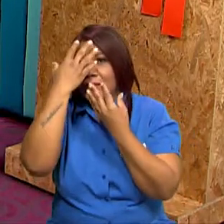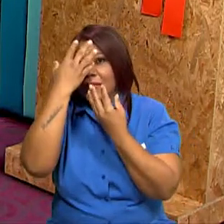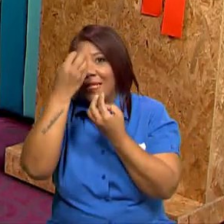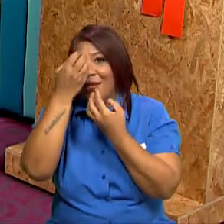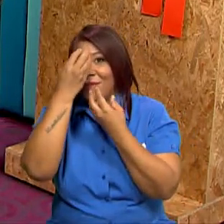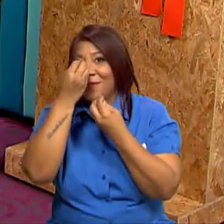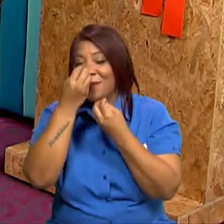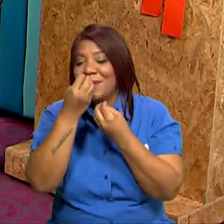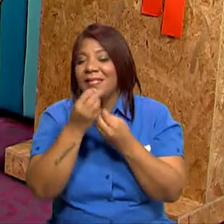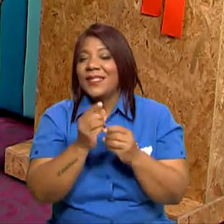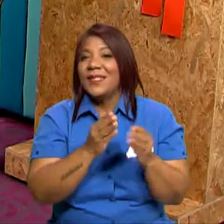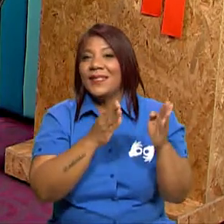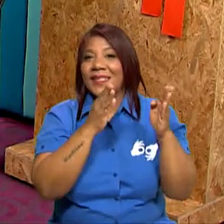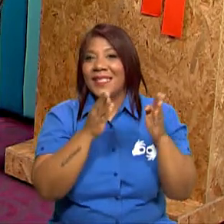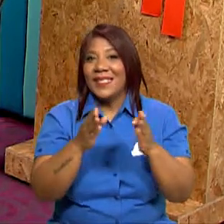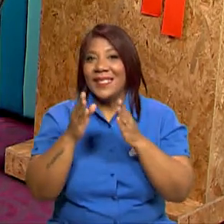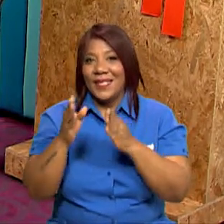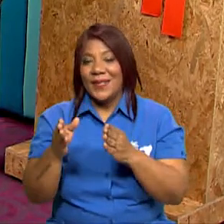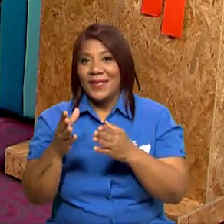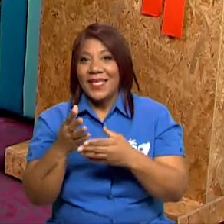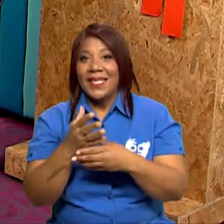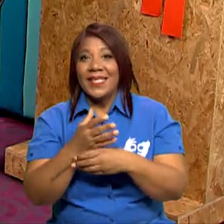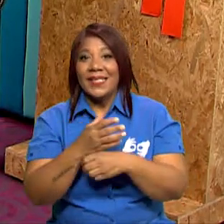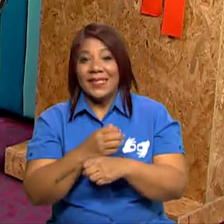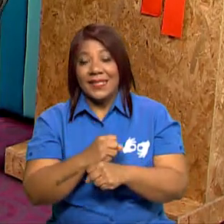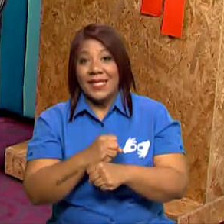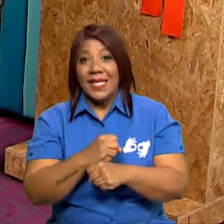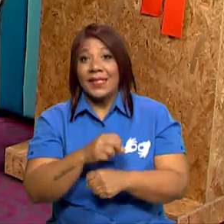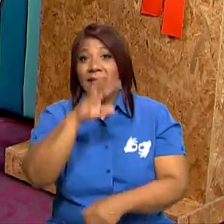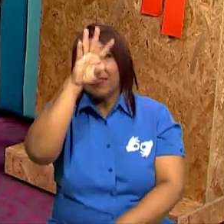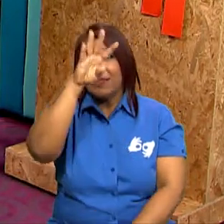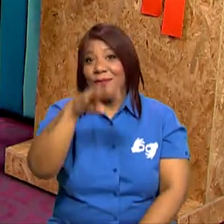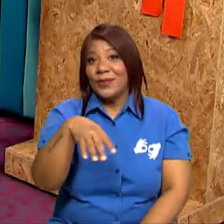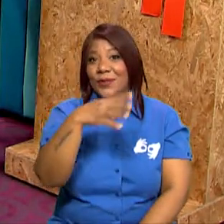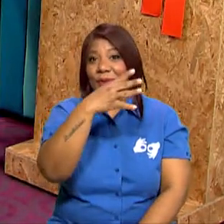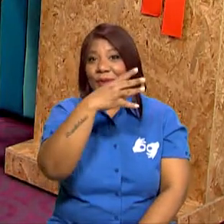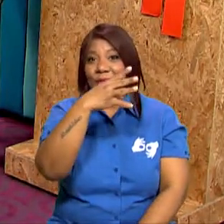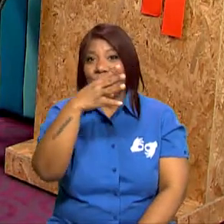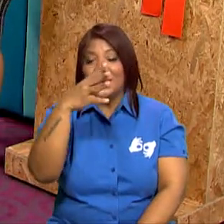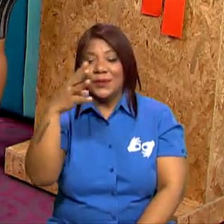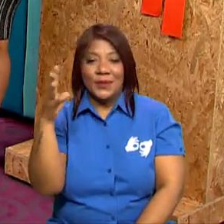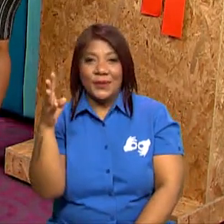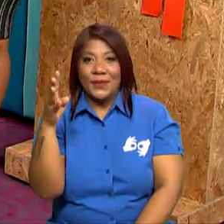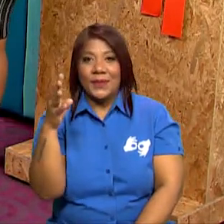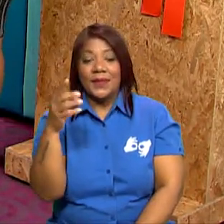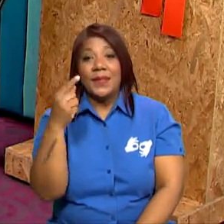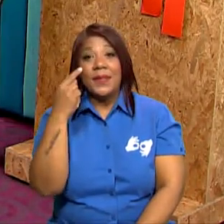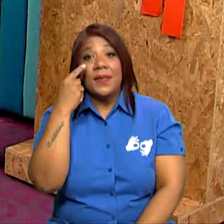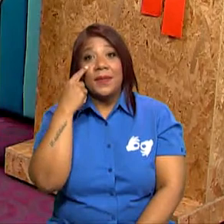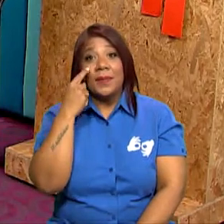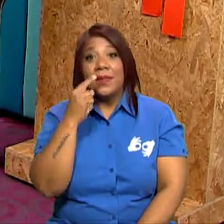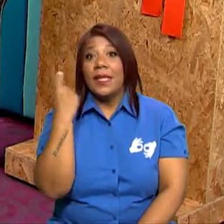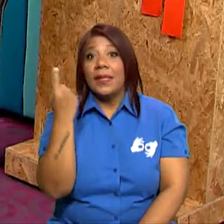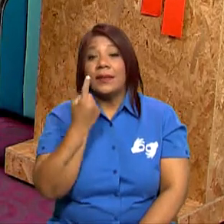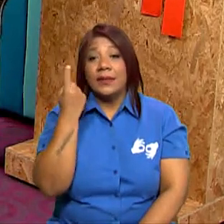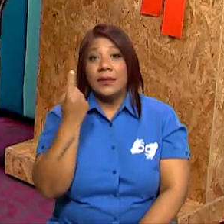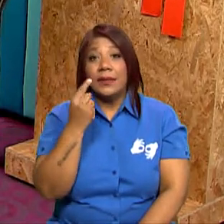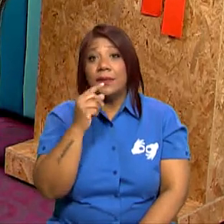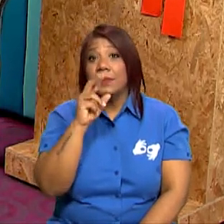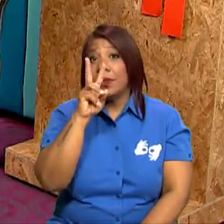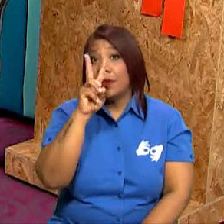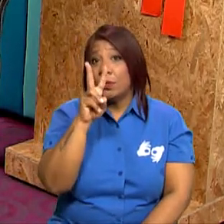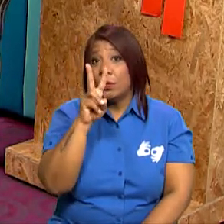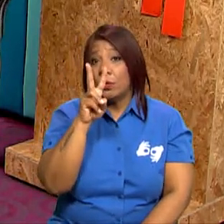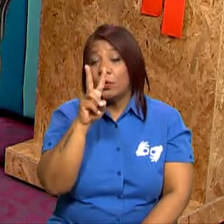Esto se hace a través de unas tablas que se llaman cuadros y vamos a tener que recordar esos dos conceptos, Fluffy. Valor decimal